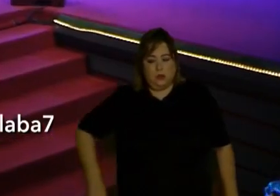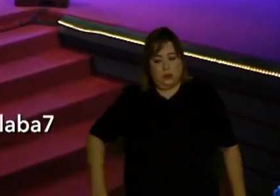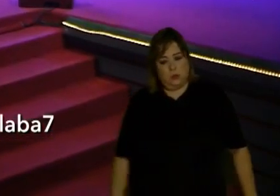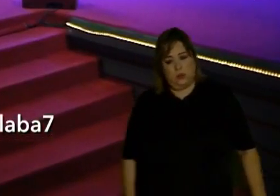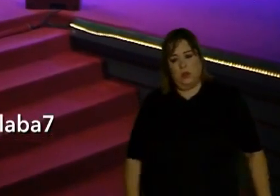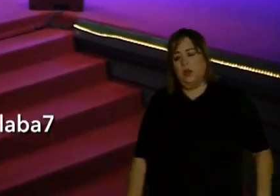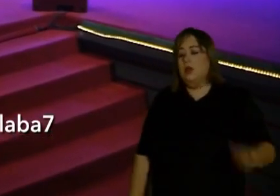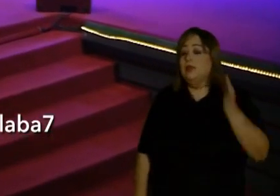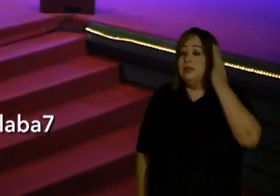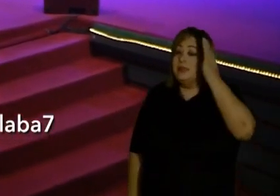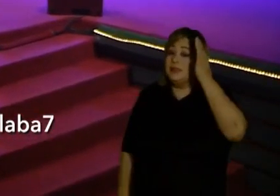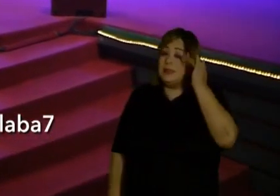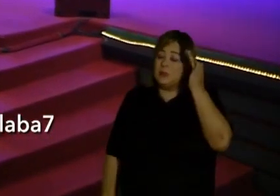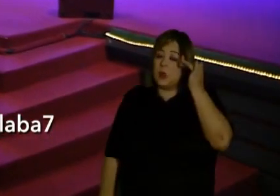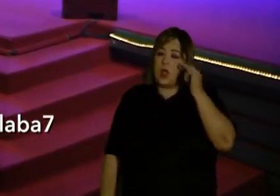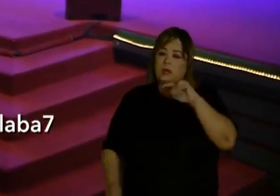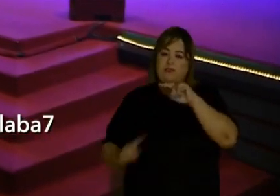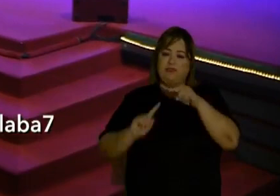Por eso es que cuando usted